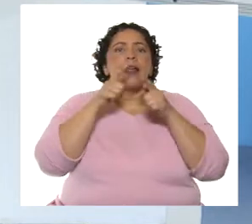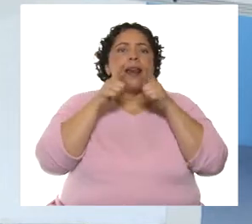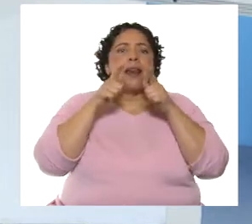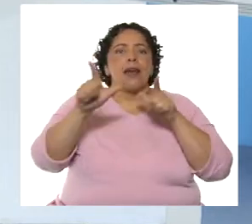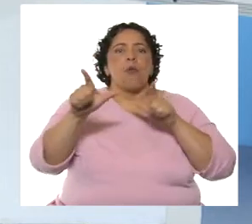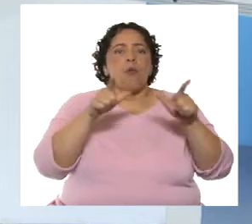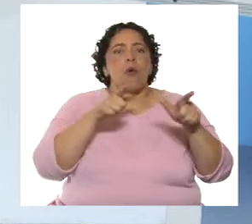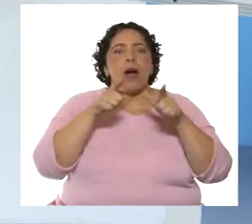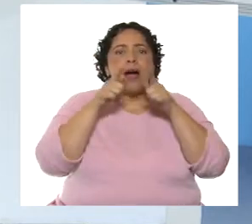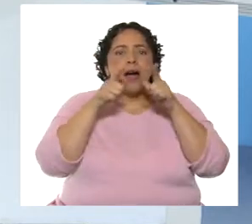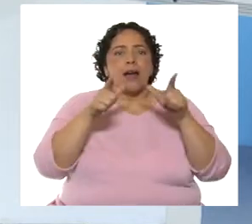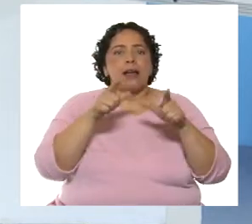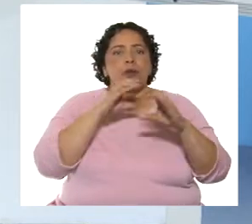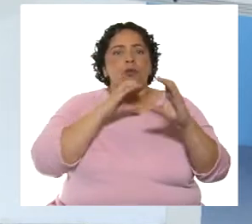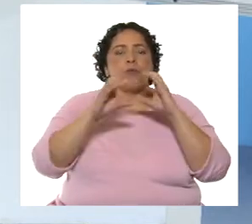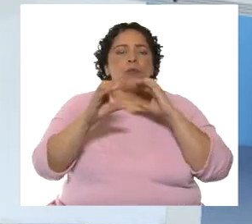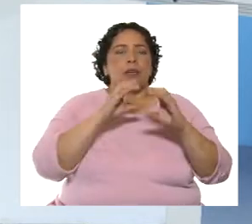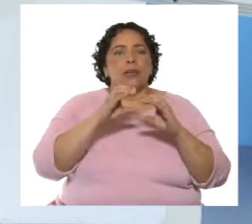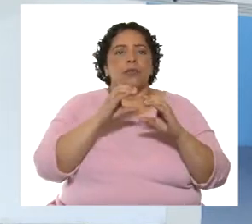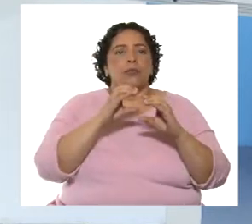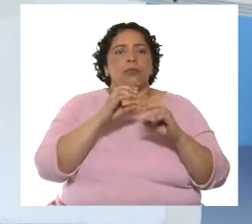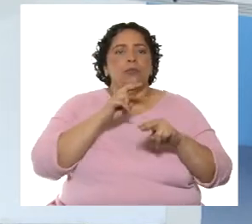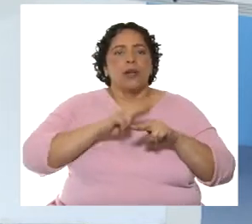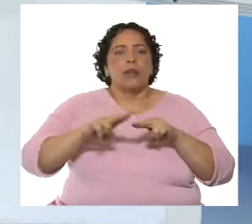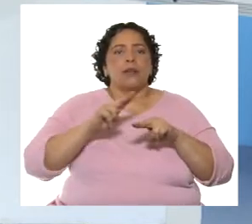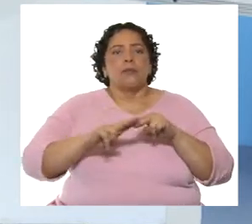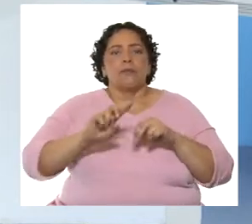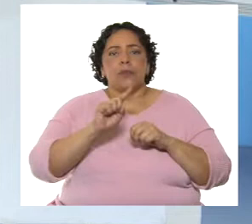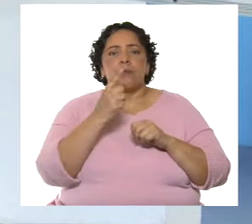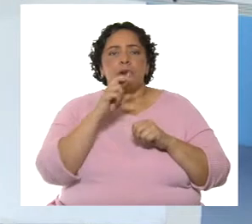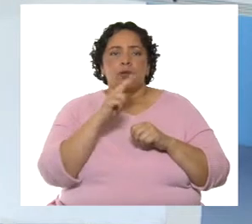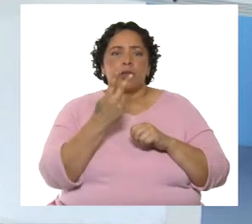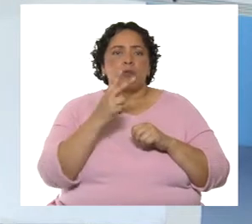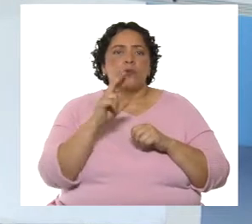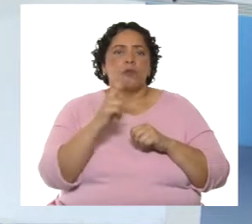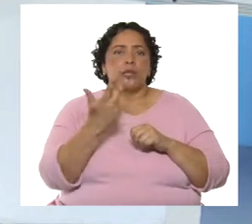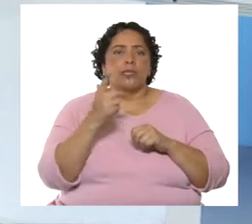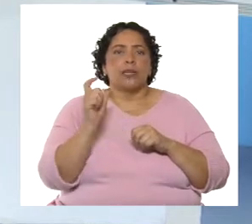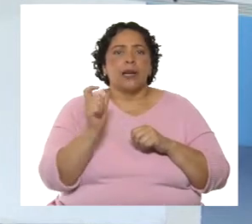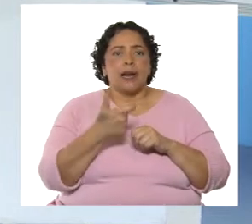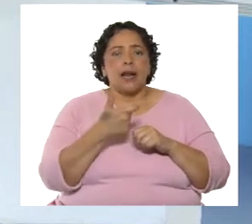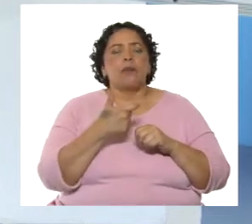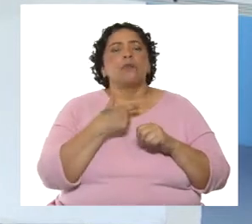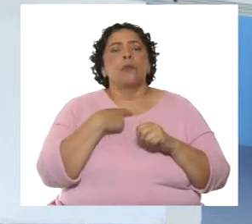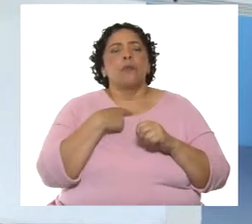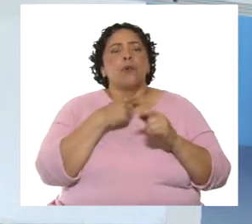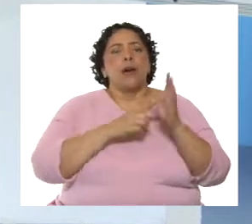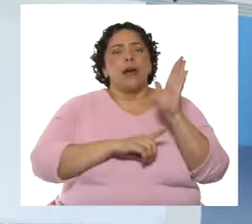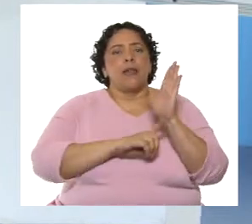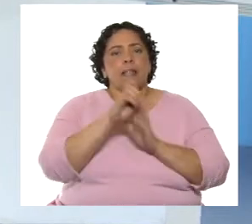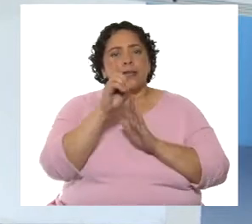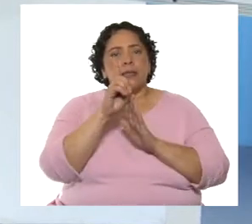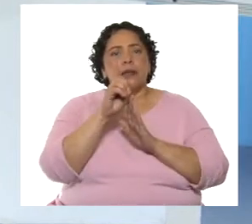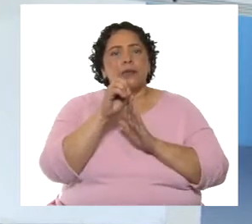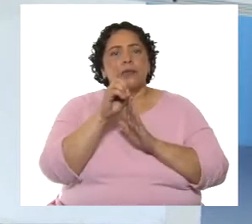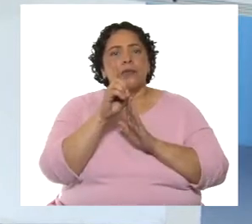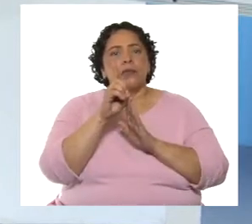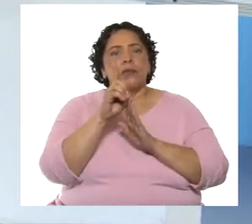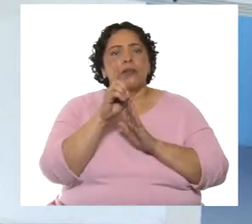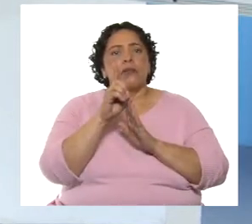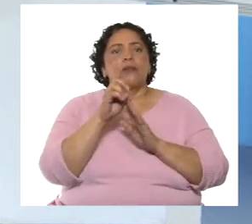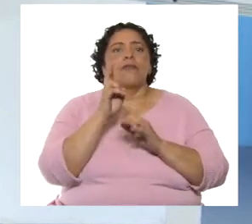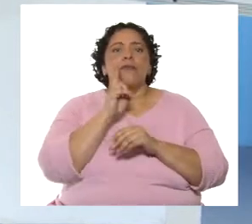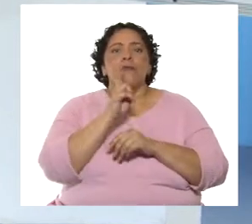y específicamente para nuestros niños y niñas de primero, segundo y tercer grado, vamos a estar desarrollando el tema